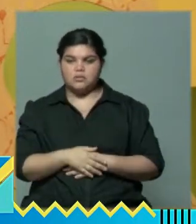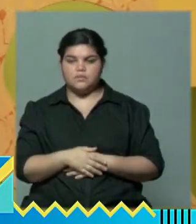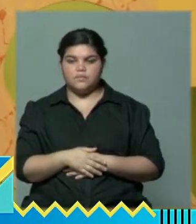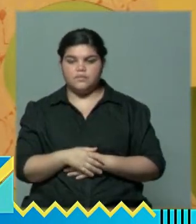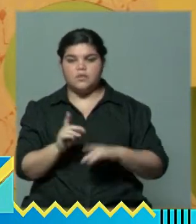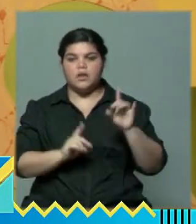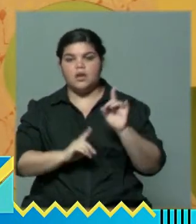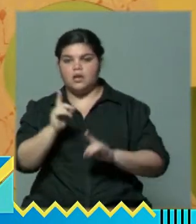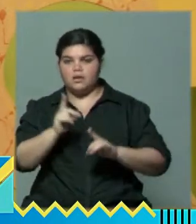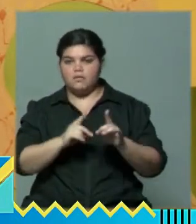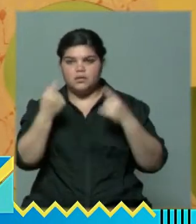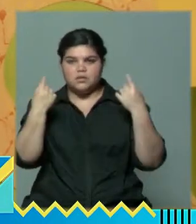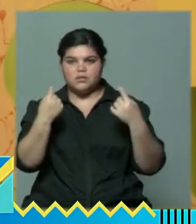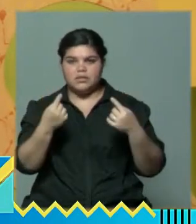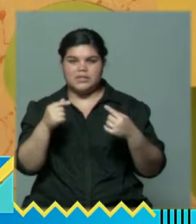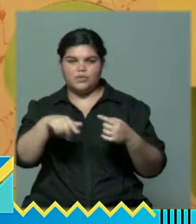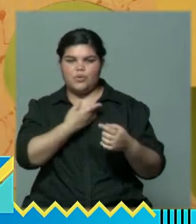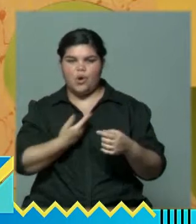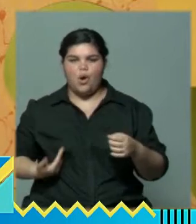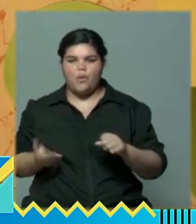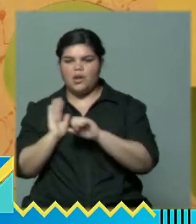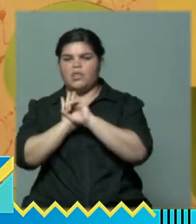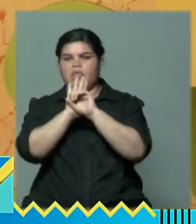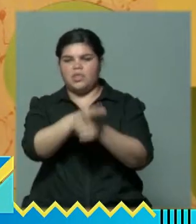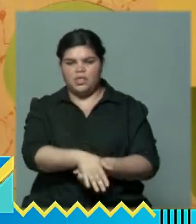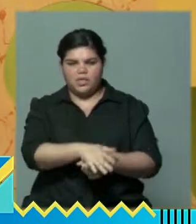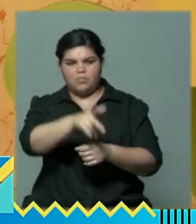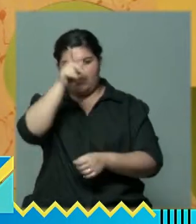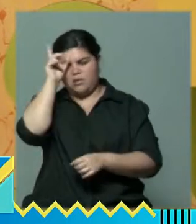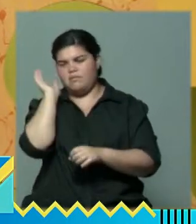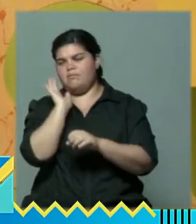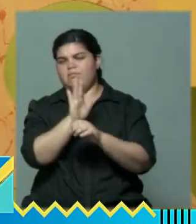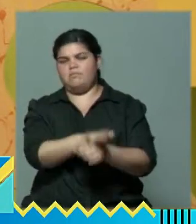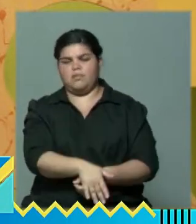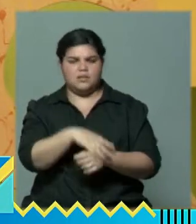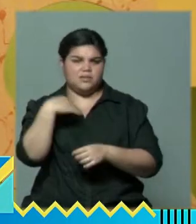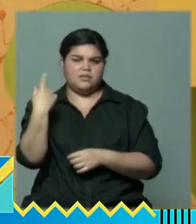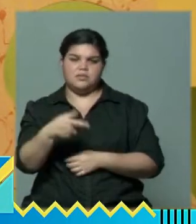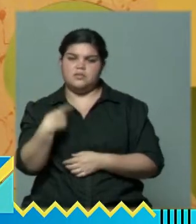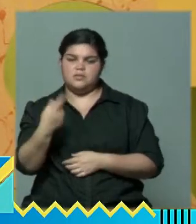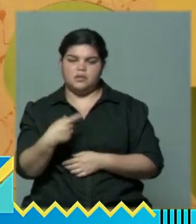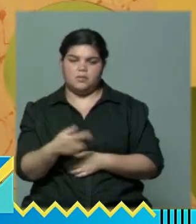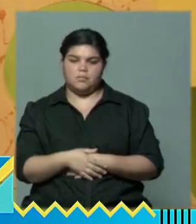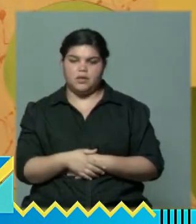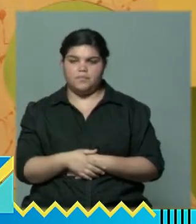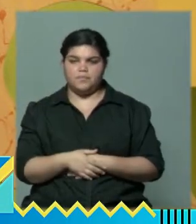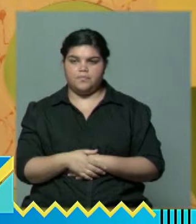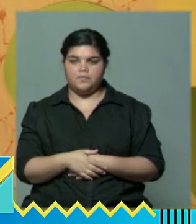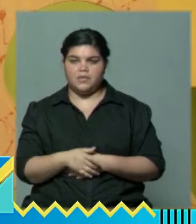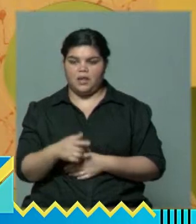que crear un estado represivo, un estado policial en la provincia, que lejos de aminorarse con el